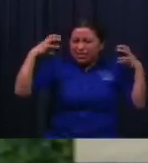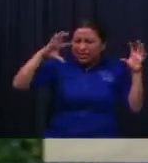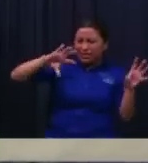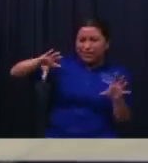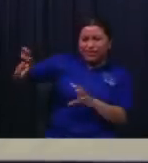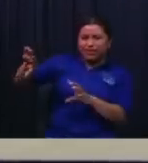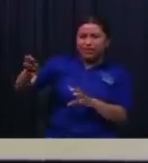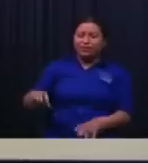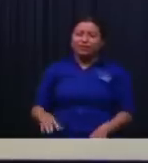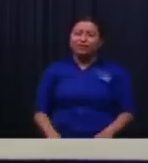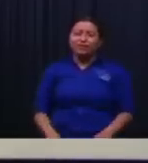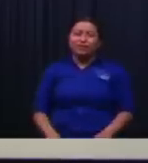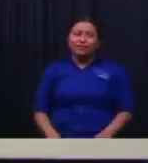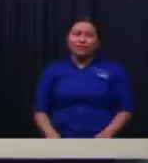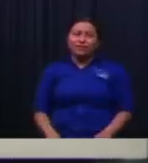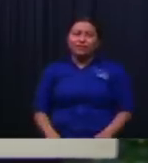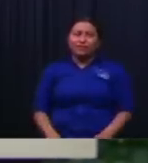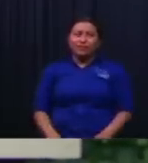casa.